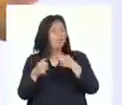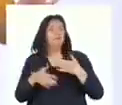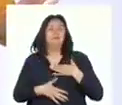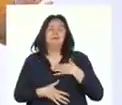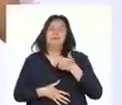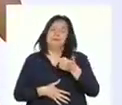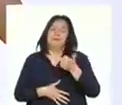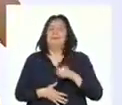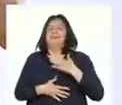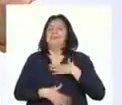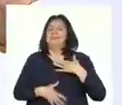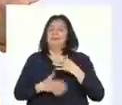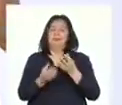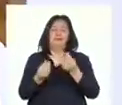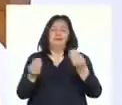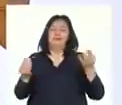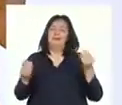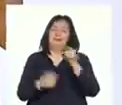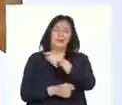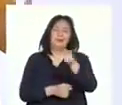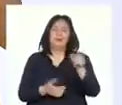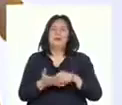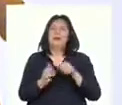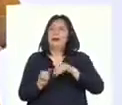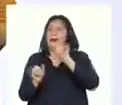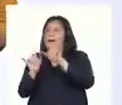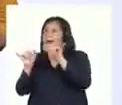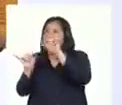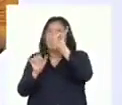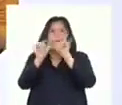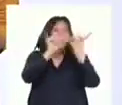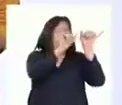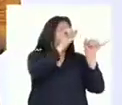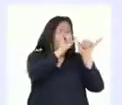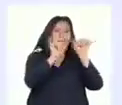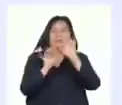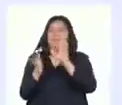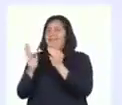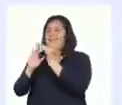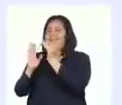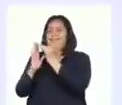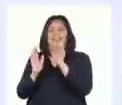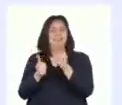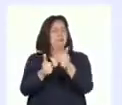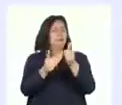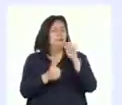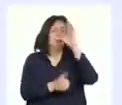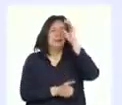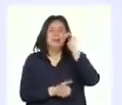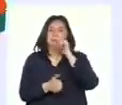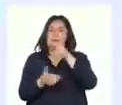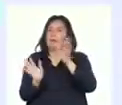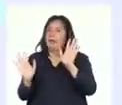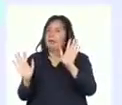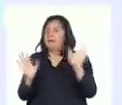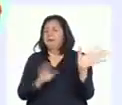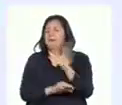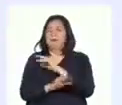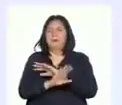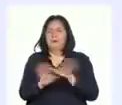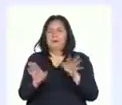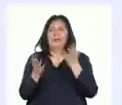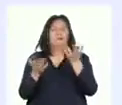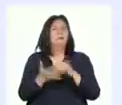también. Van a divertirse un montón midiendo todo lo que encuentren en casa. Muy bien, chicas y chicos, eso ha sido todo por